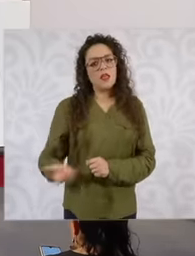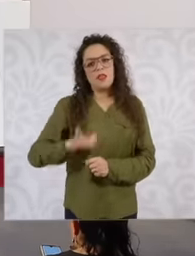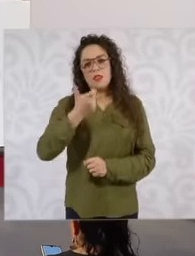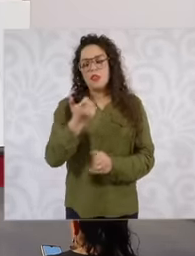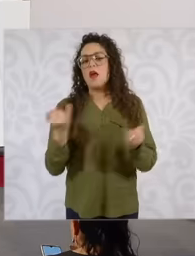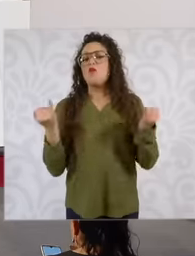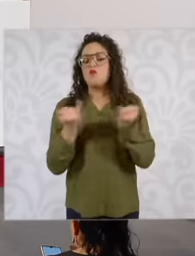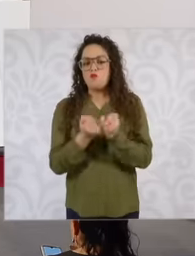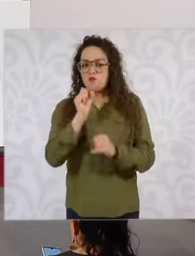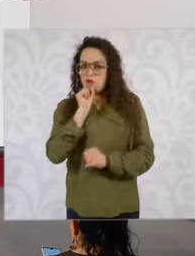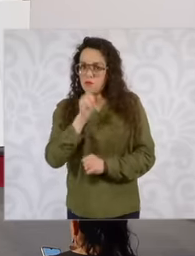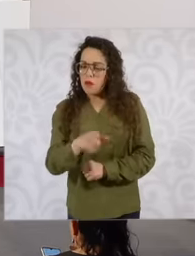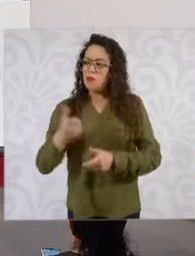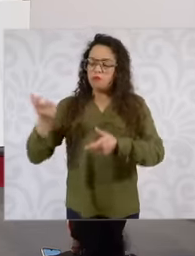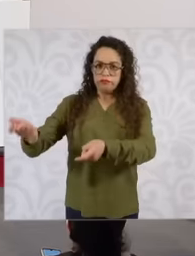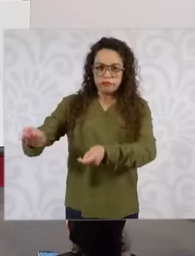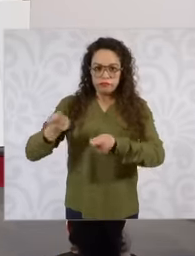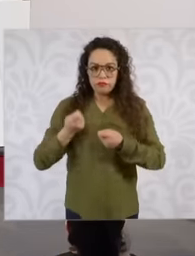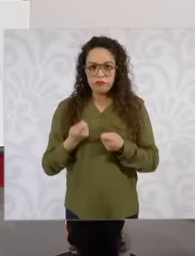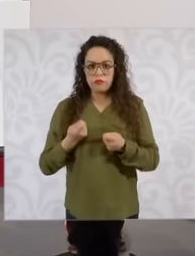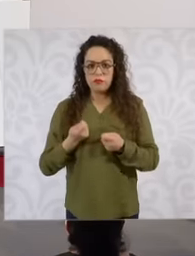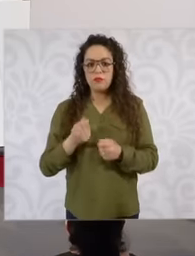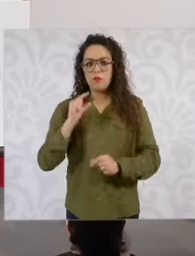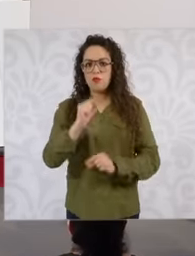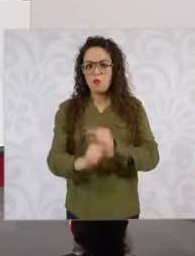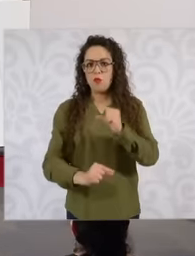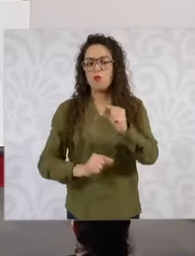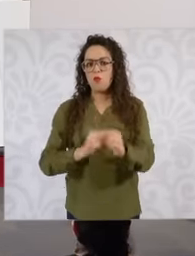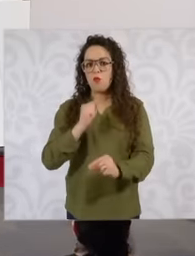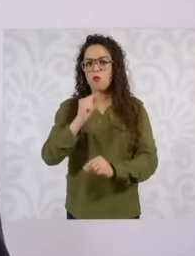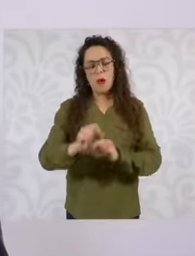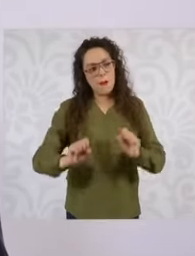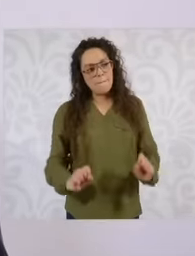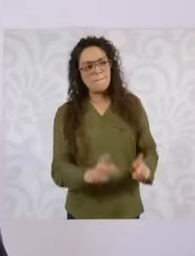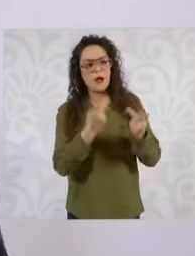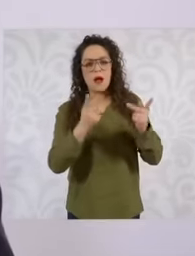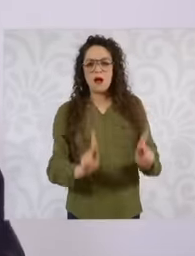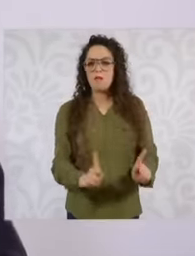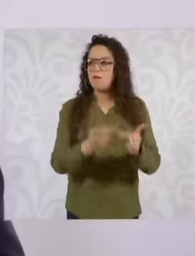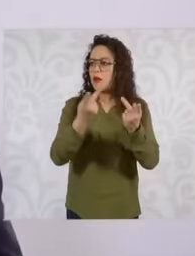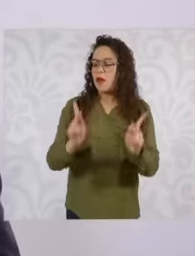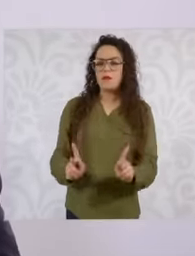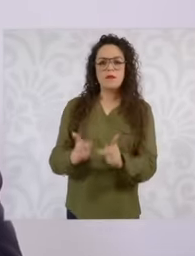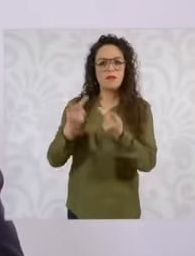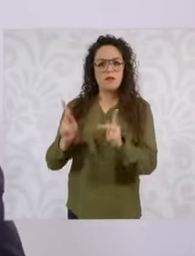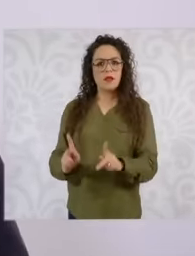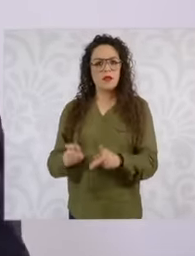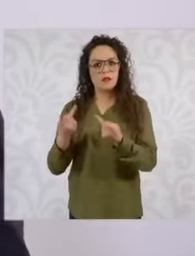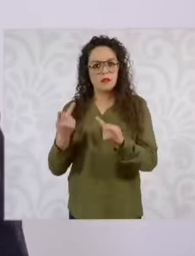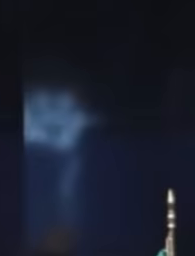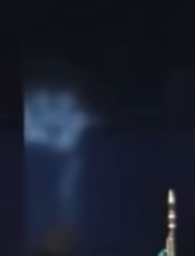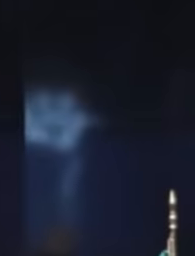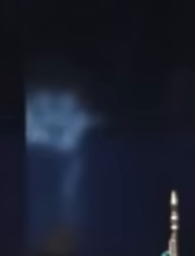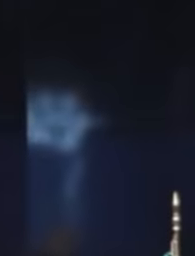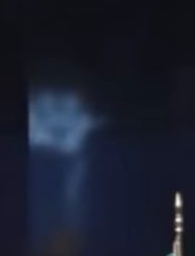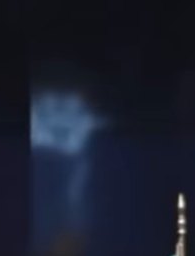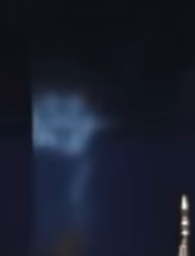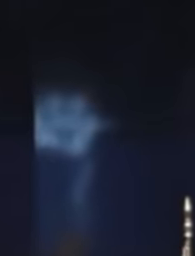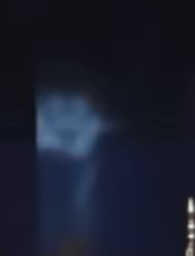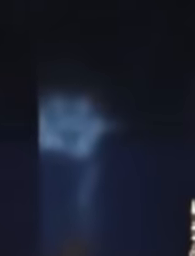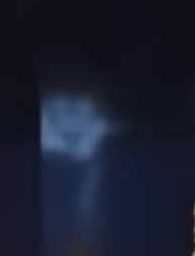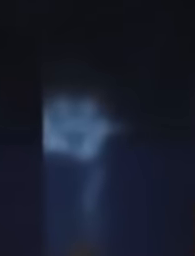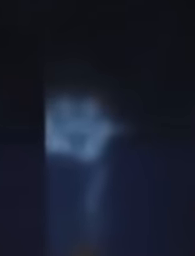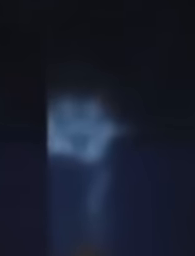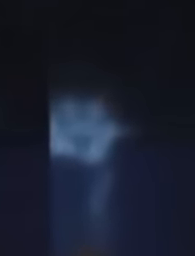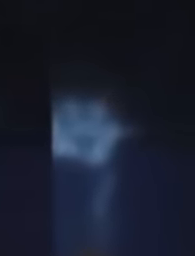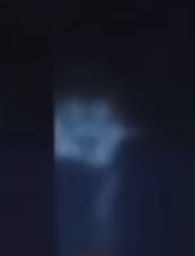conforme ha ido vendiendo los inmuebles a la tesorería de la Federación. El actual presidente